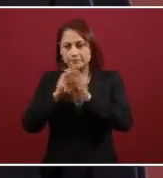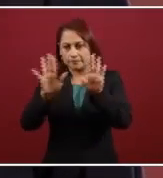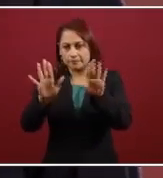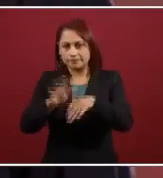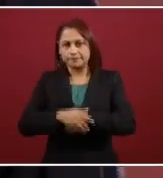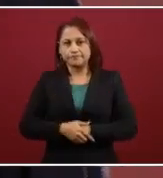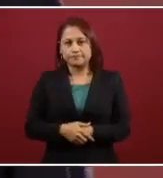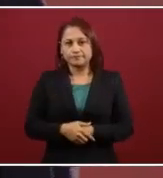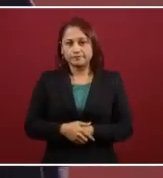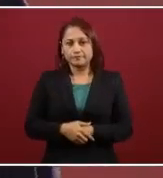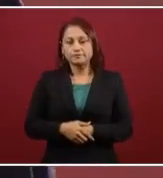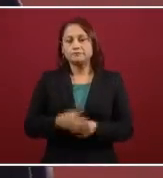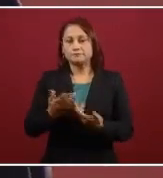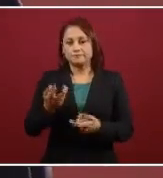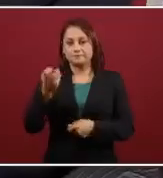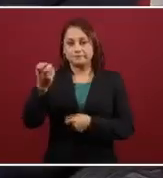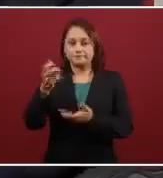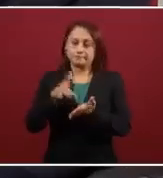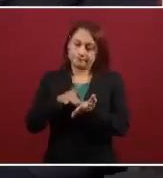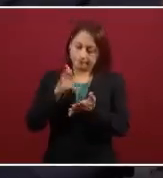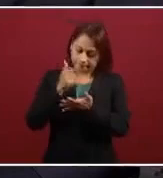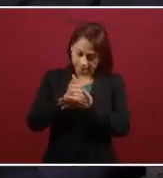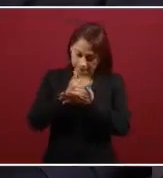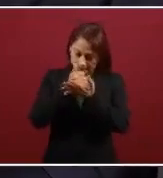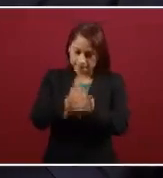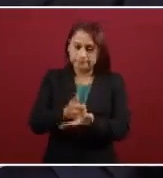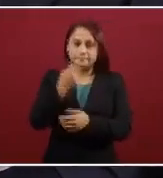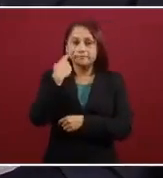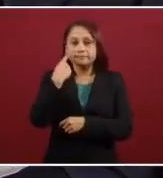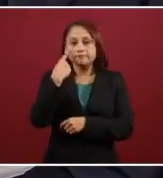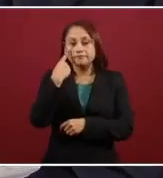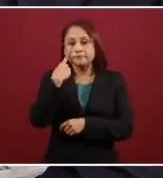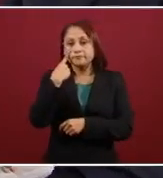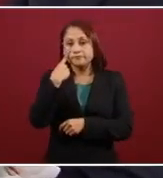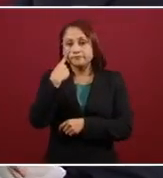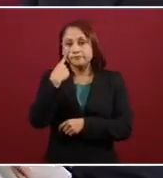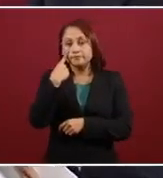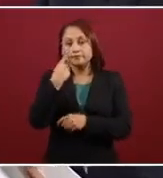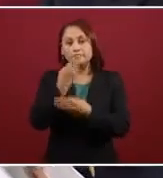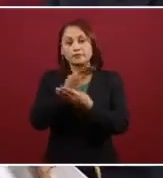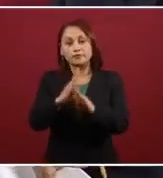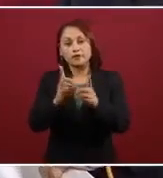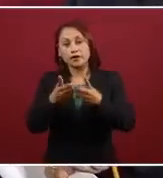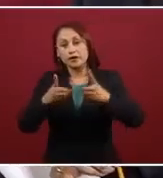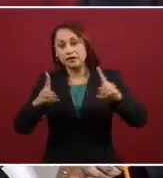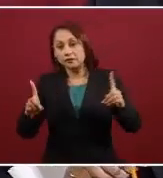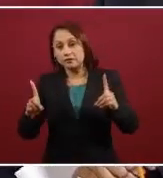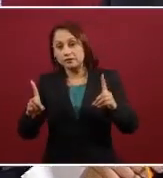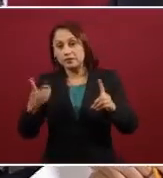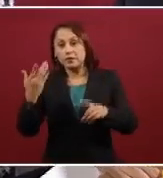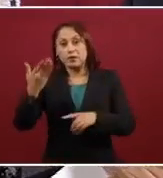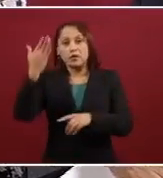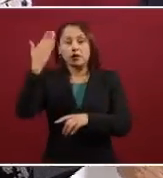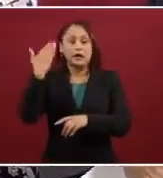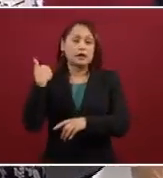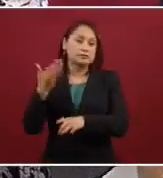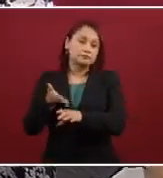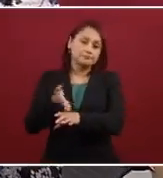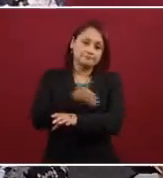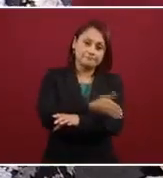y esto ayuda mucho, la banca de desarrollo en el periodo neoliberal se